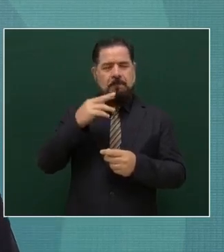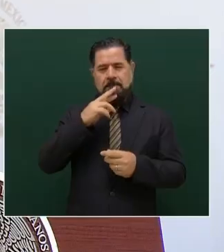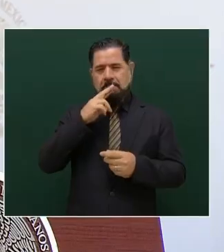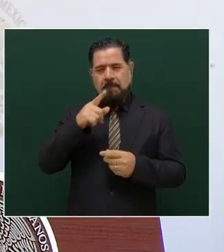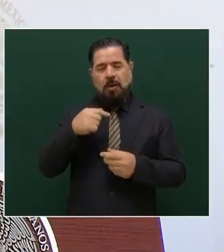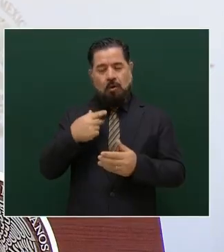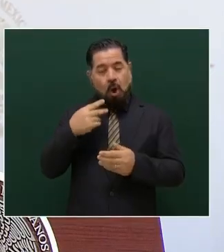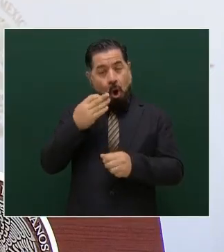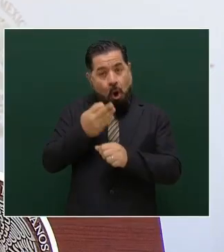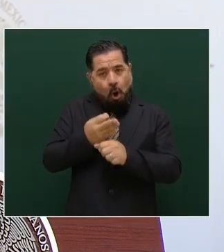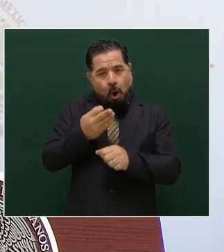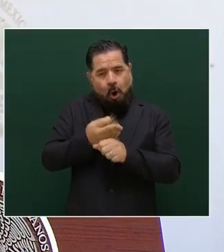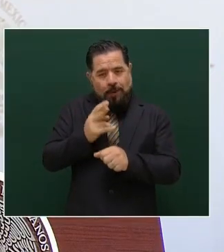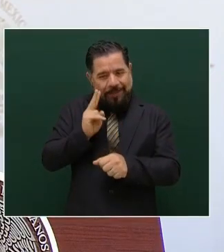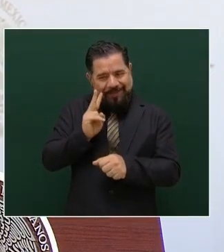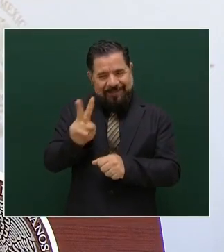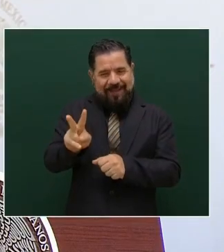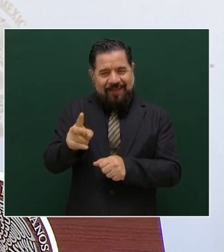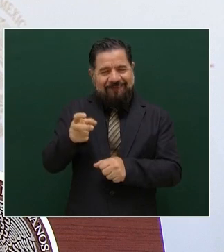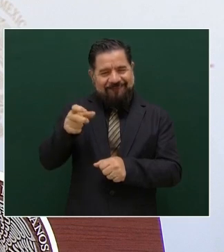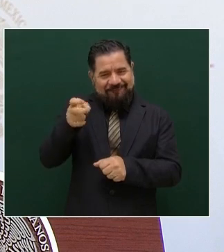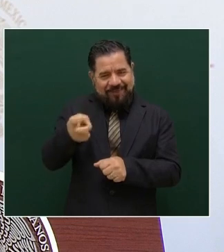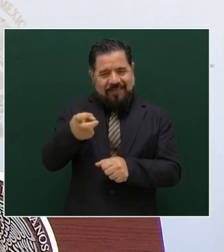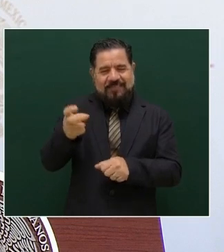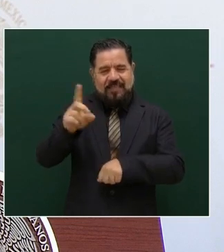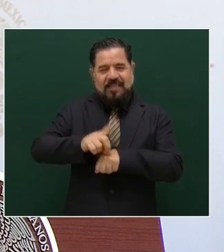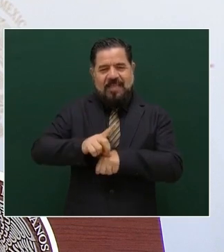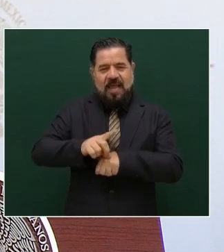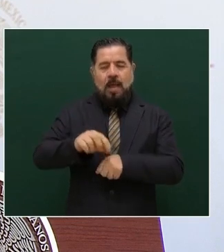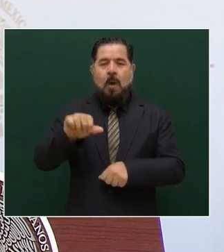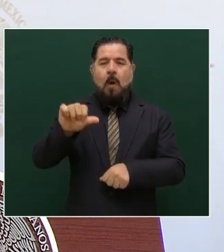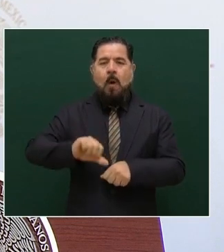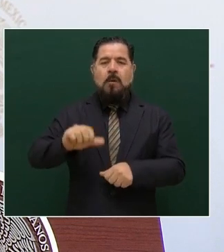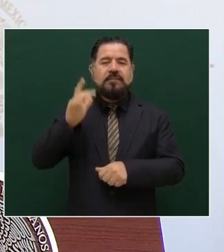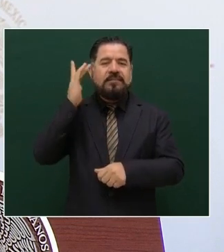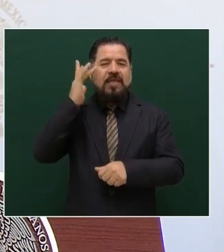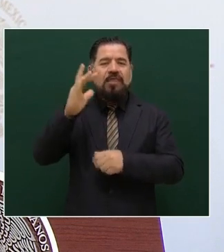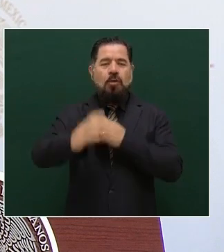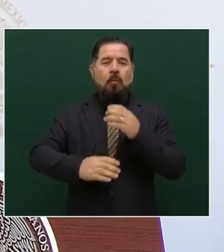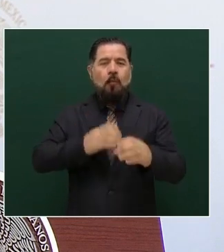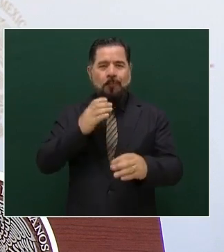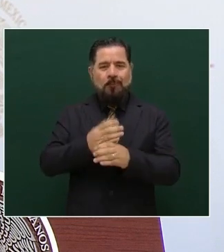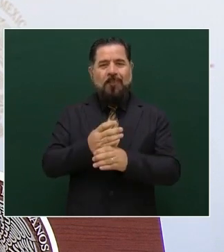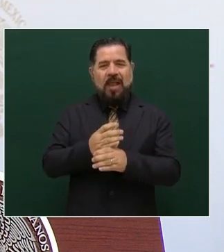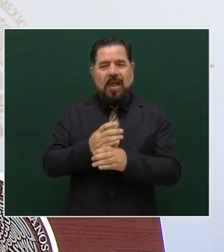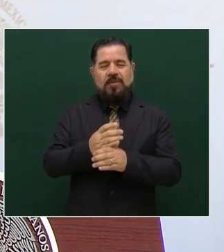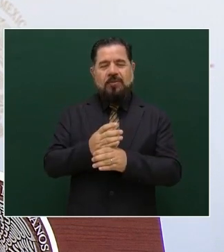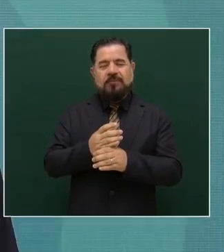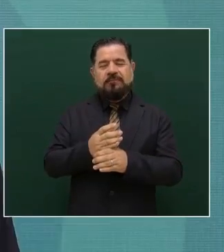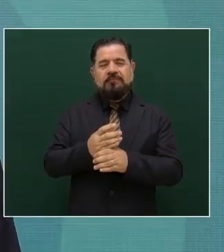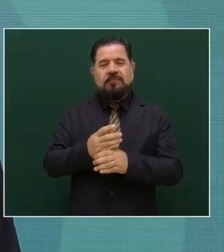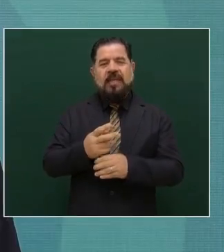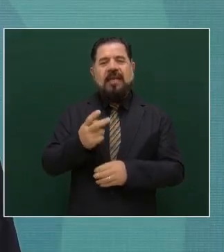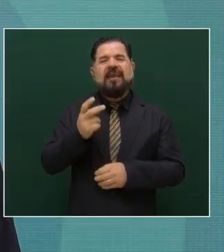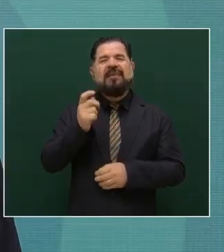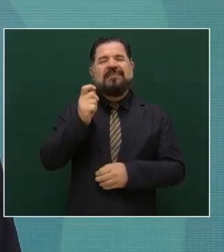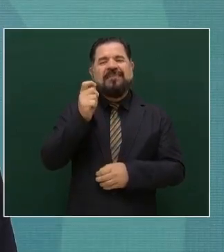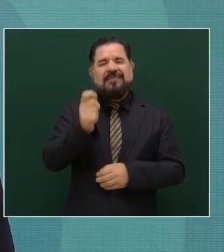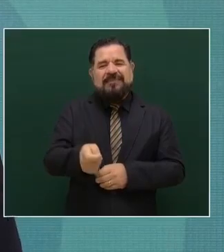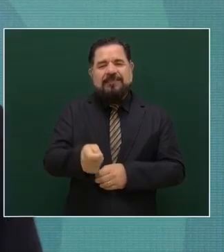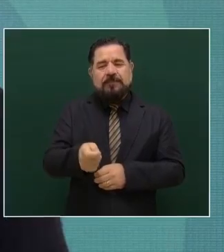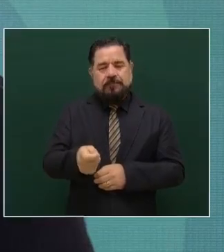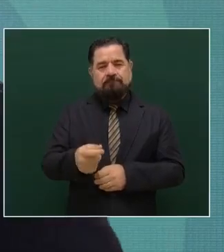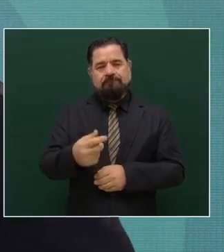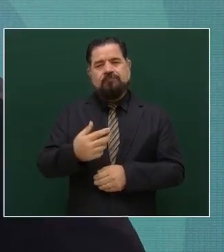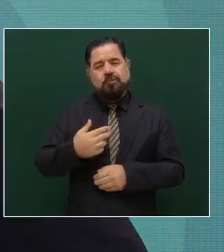ello, presidente, al compartir su cumpleaños, reafirmo aquí que es y seguirá siendo